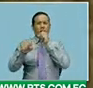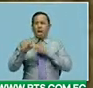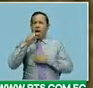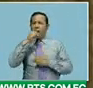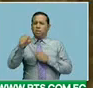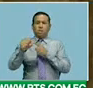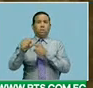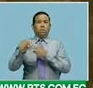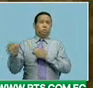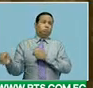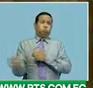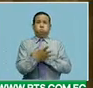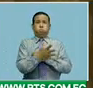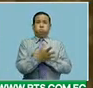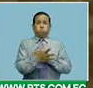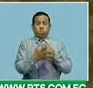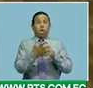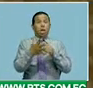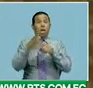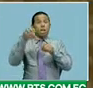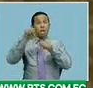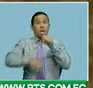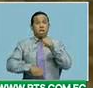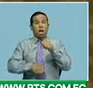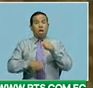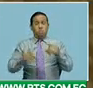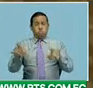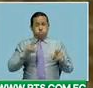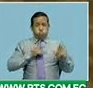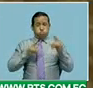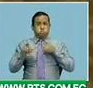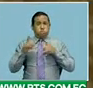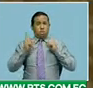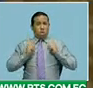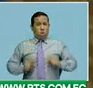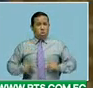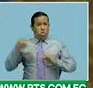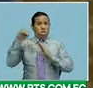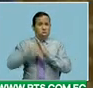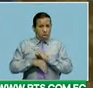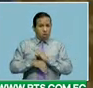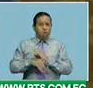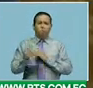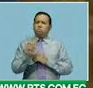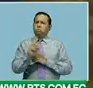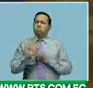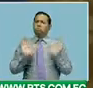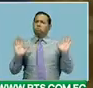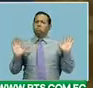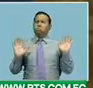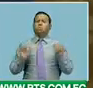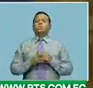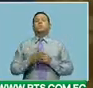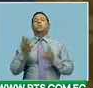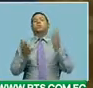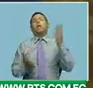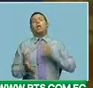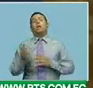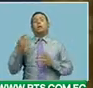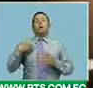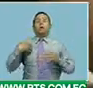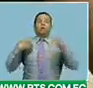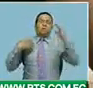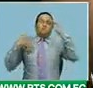no causa daños a la salud. Puede causar desviaciones en las especificaciones técnicas o pérdida de